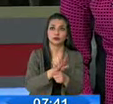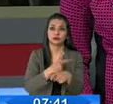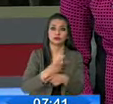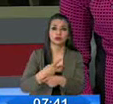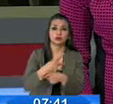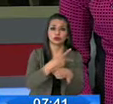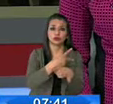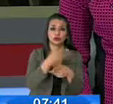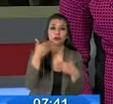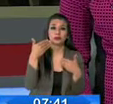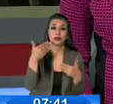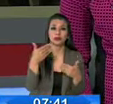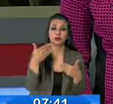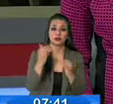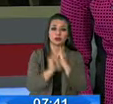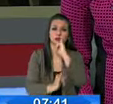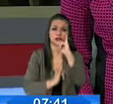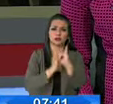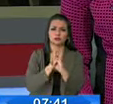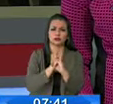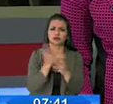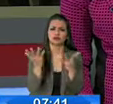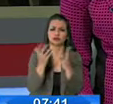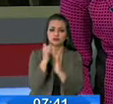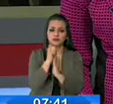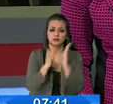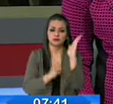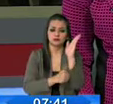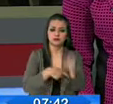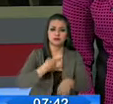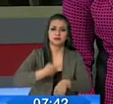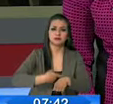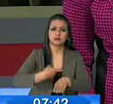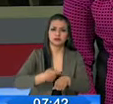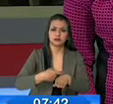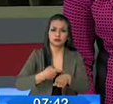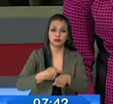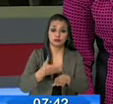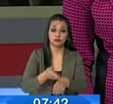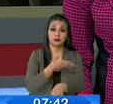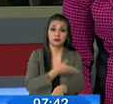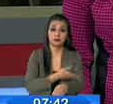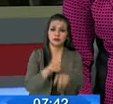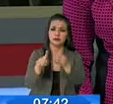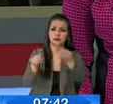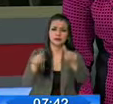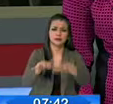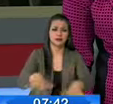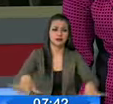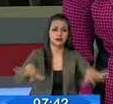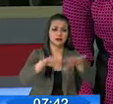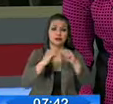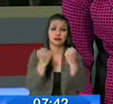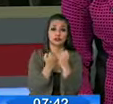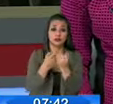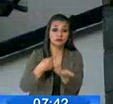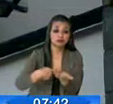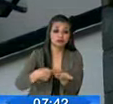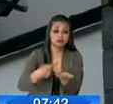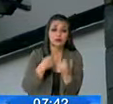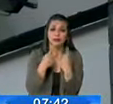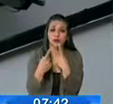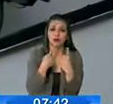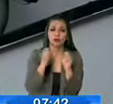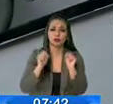de Política Exterior y Promoción estará marcado por una agenda específica construida en base al diálogo con diferentes sectores de la sociedad.